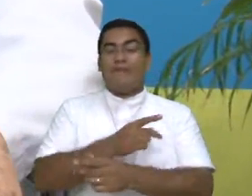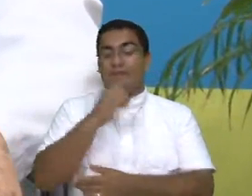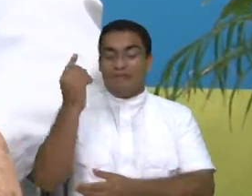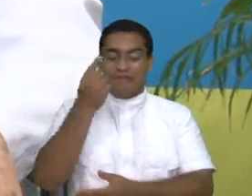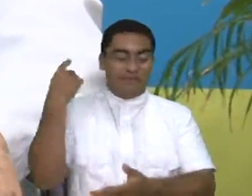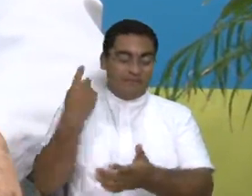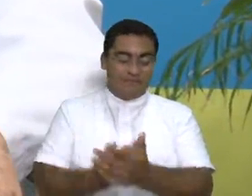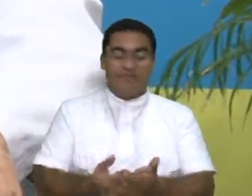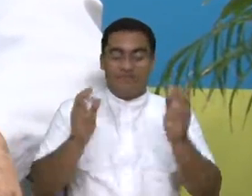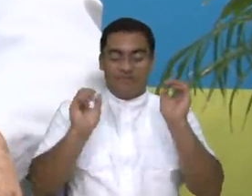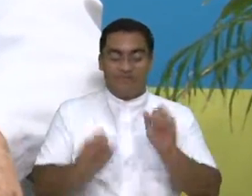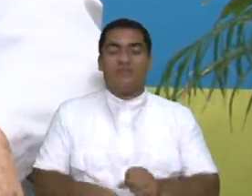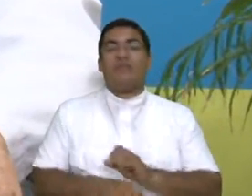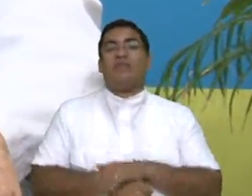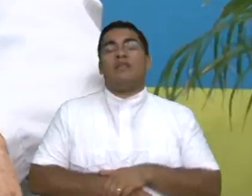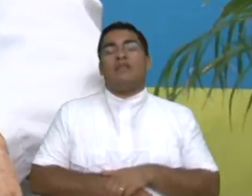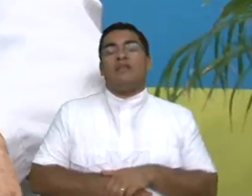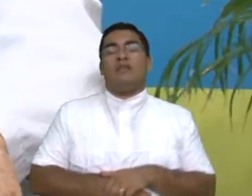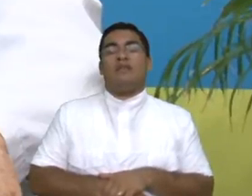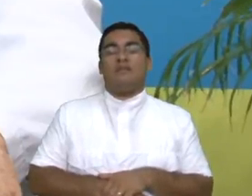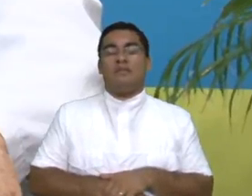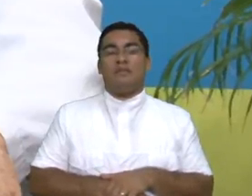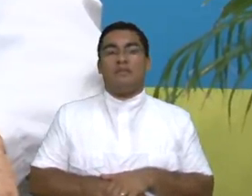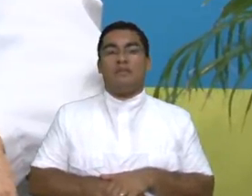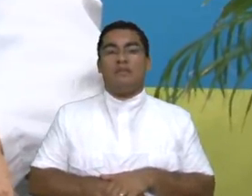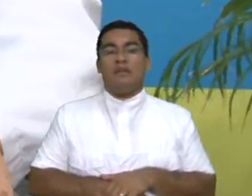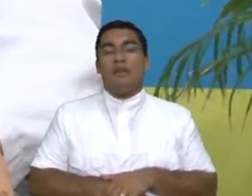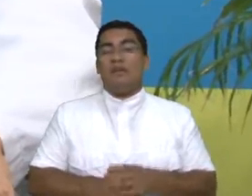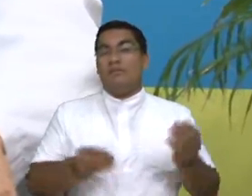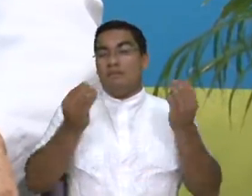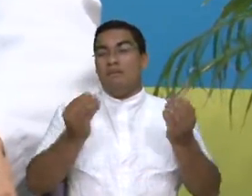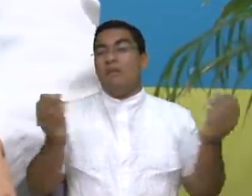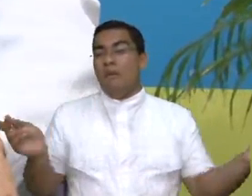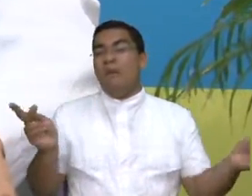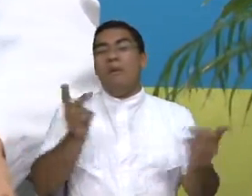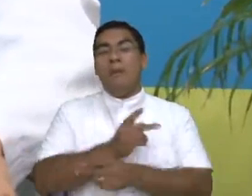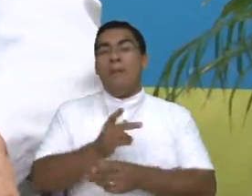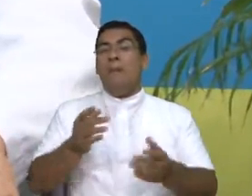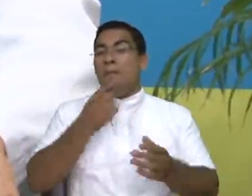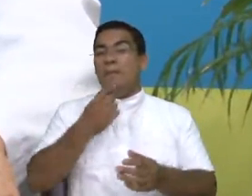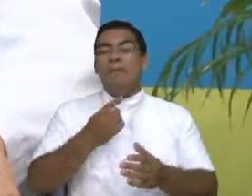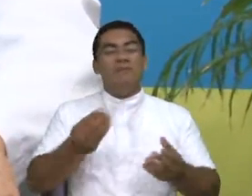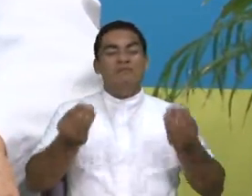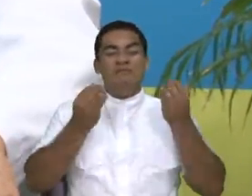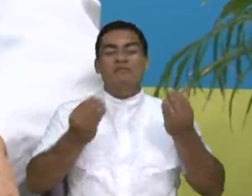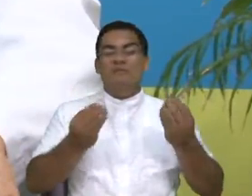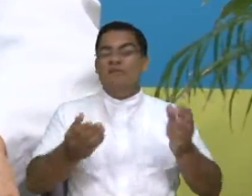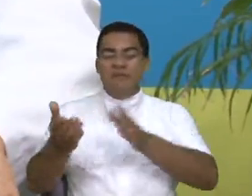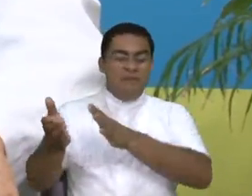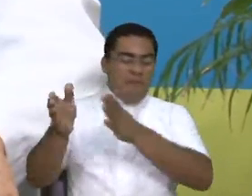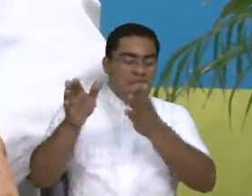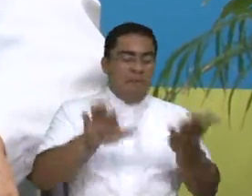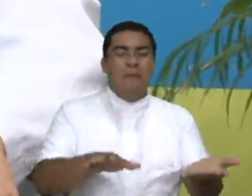ellos también, ¿verdad? Un golpe en la cabeza puede implicar una hemorragia intracraneal y es muy grave y es la principal causa de muerte en estos pacientes, la